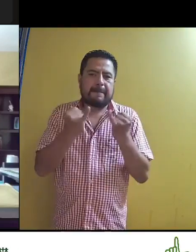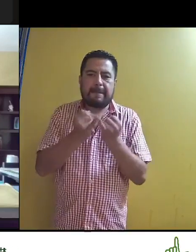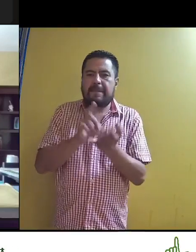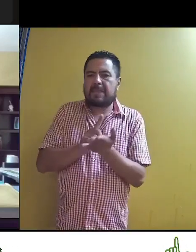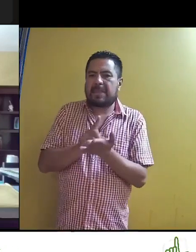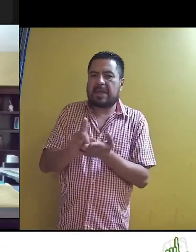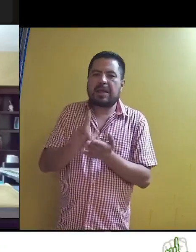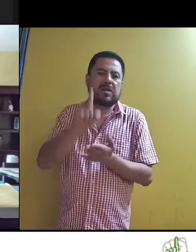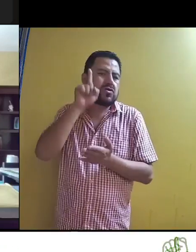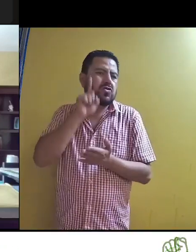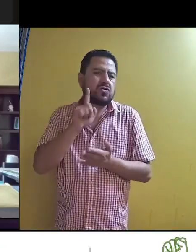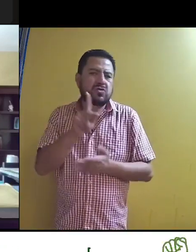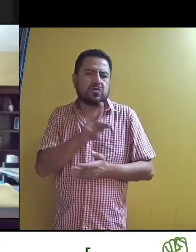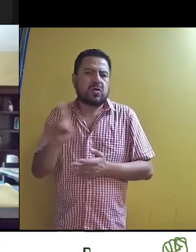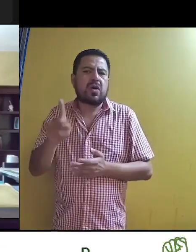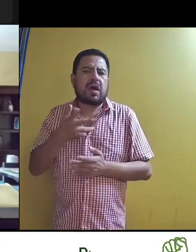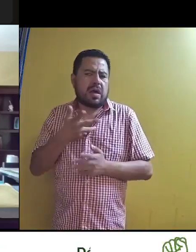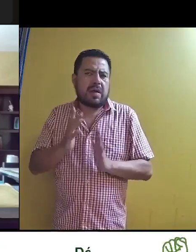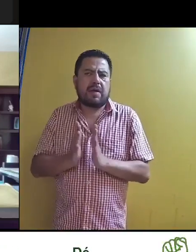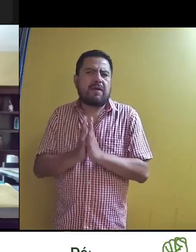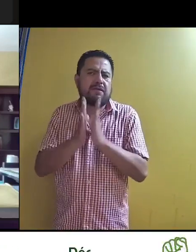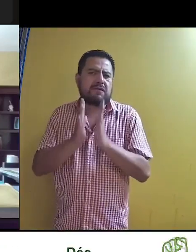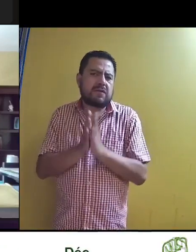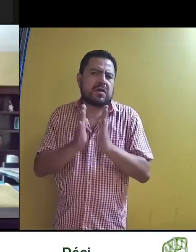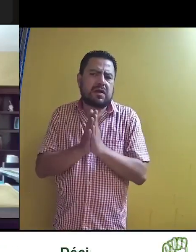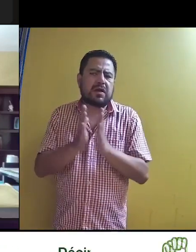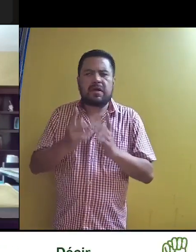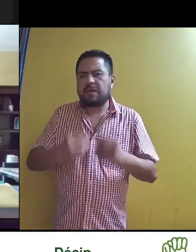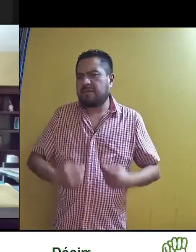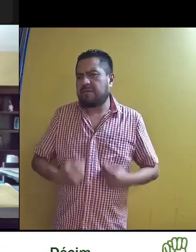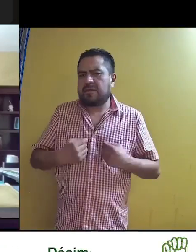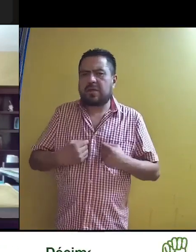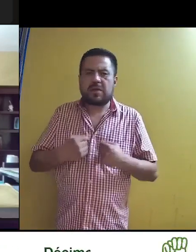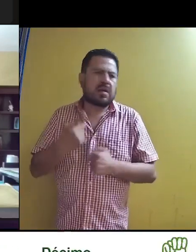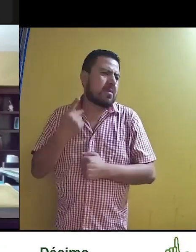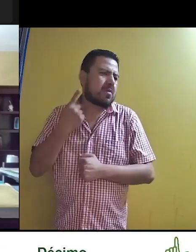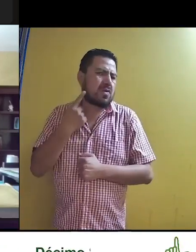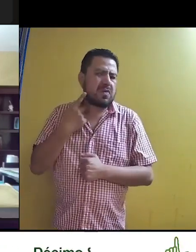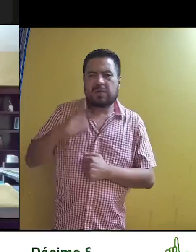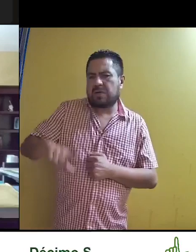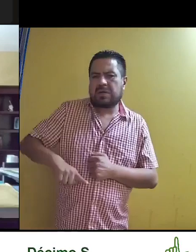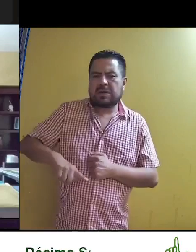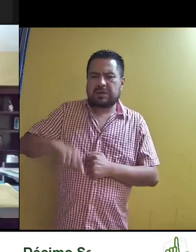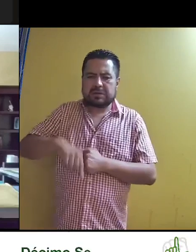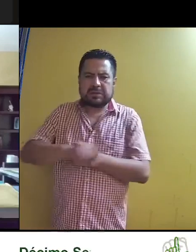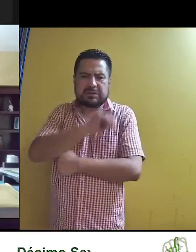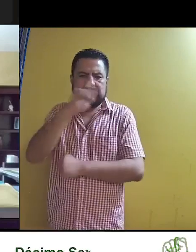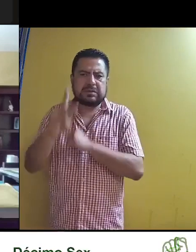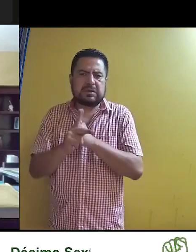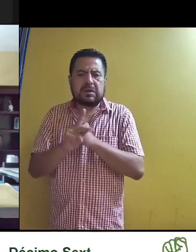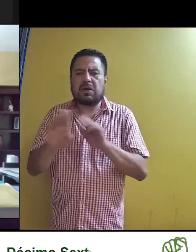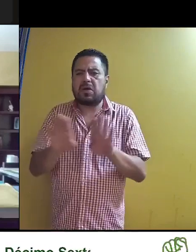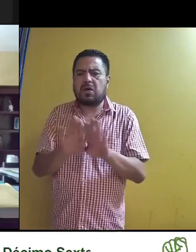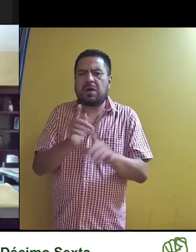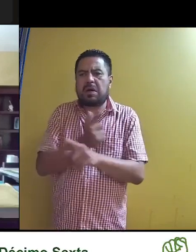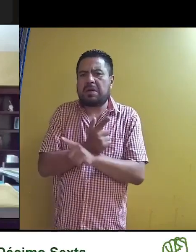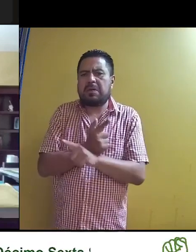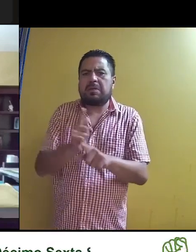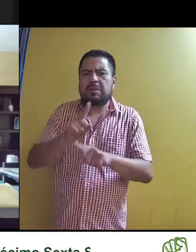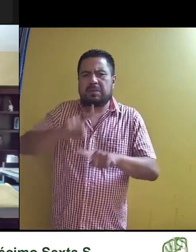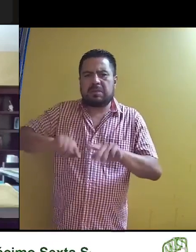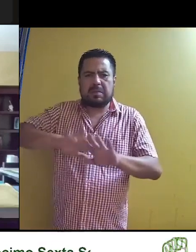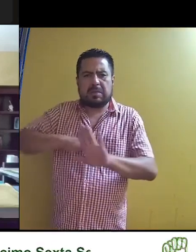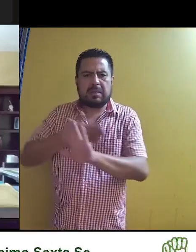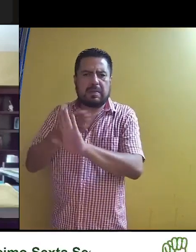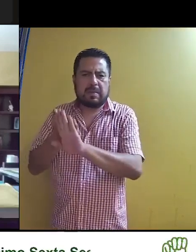derecho que tienen las mujeres a participar en la vida política y pública de este país de forma totalmente libre de violencia.